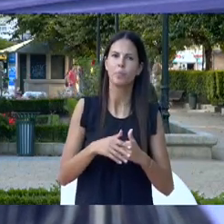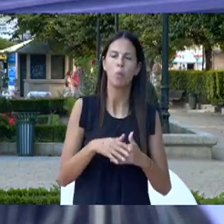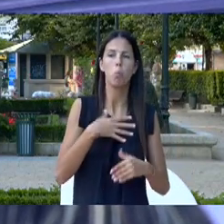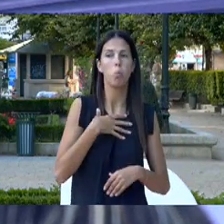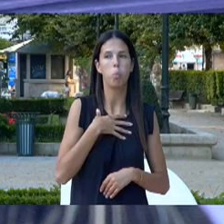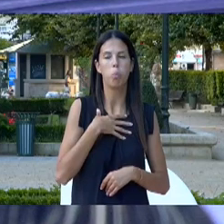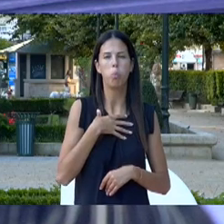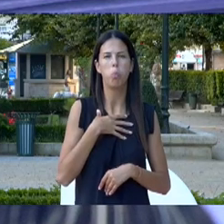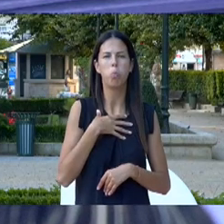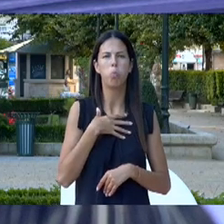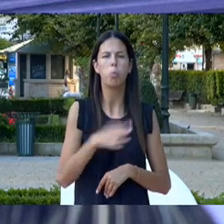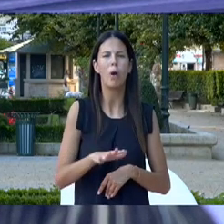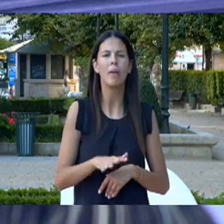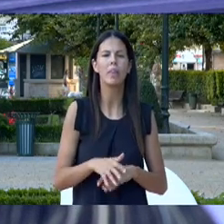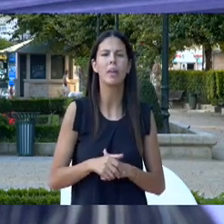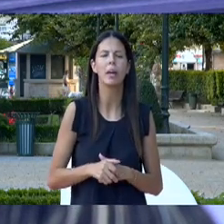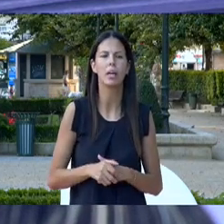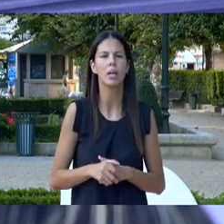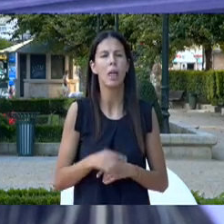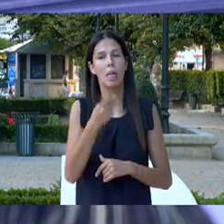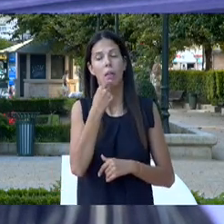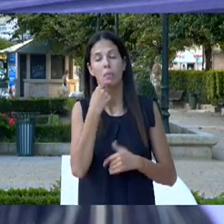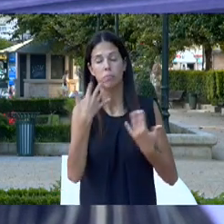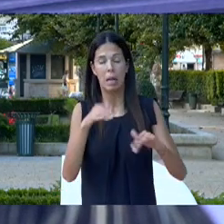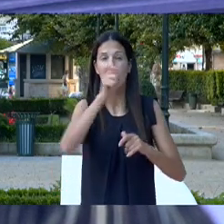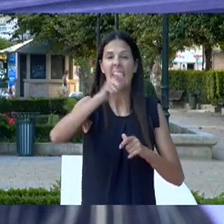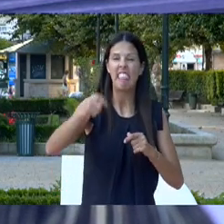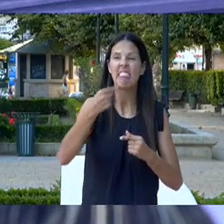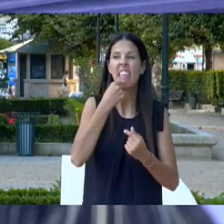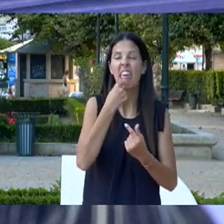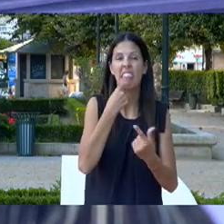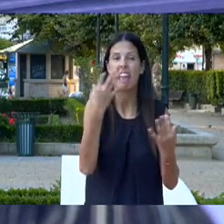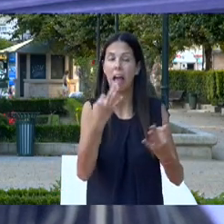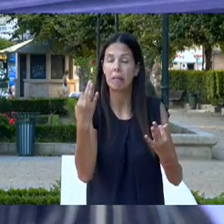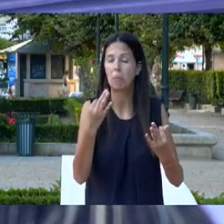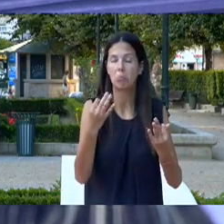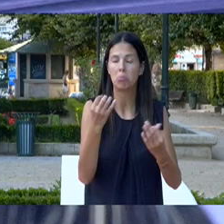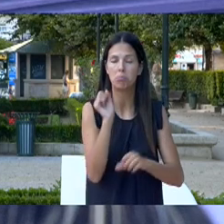Probablemente, pois, dimes e diretes, non?